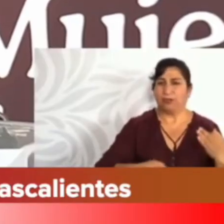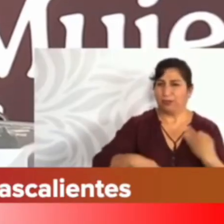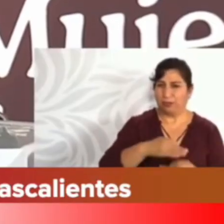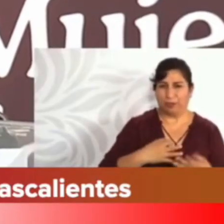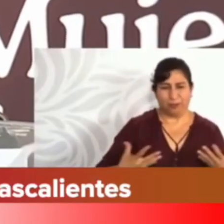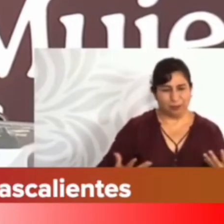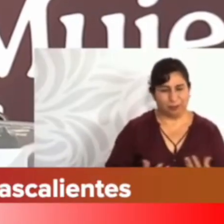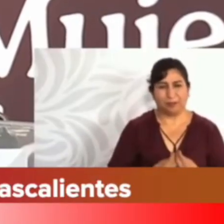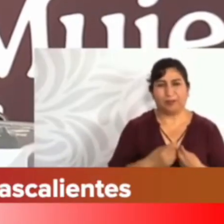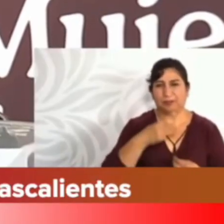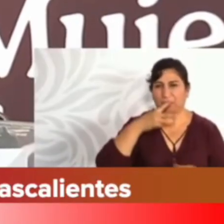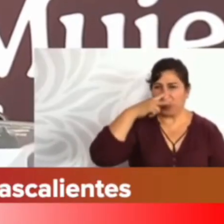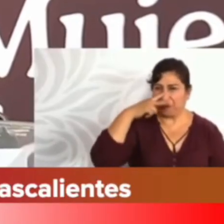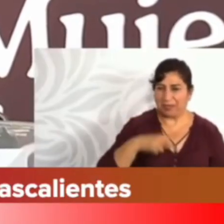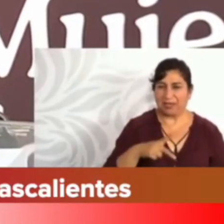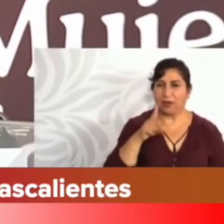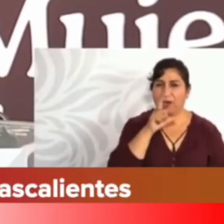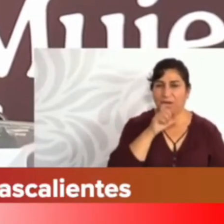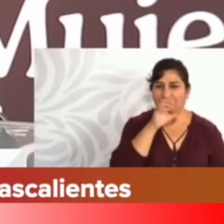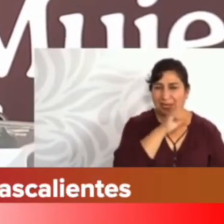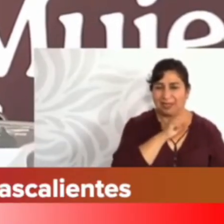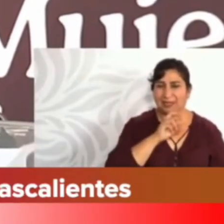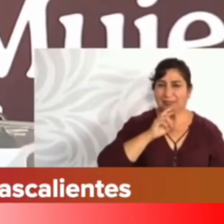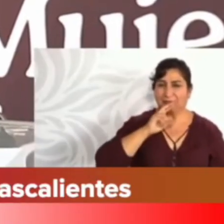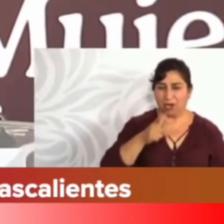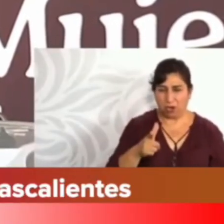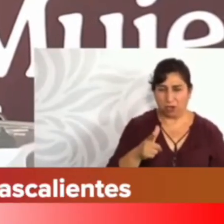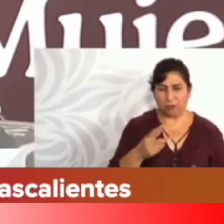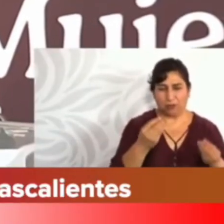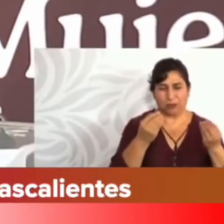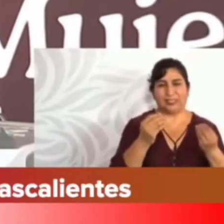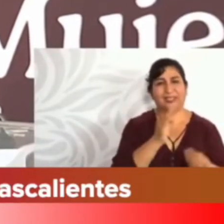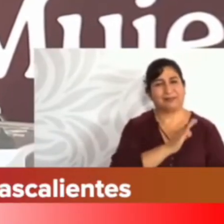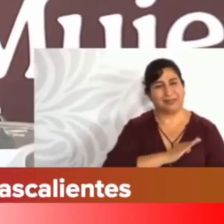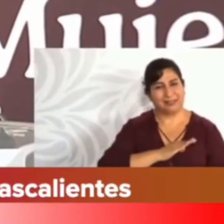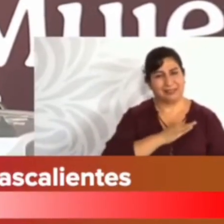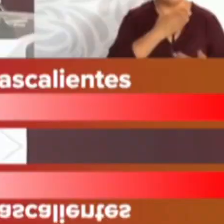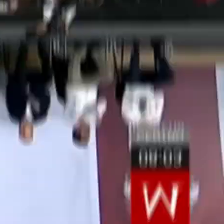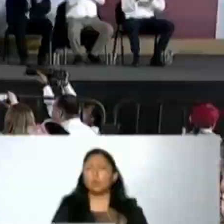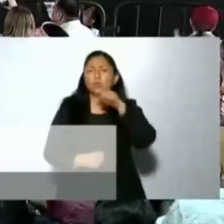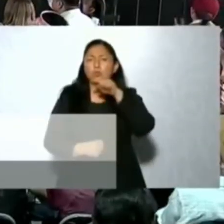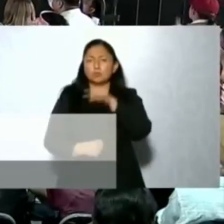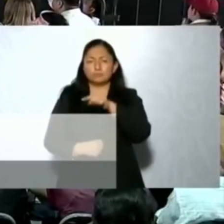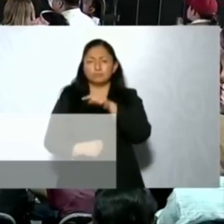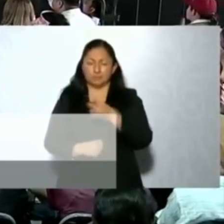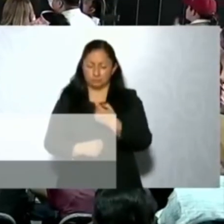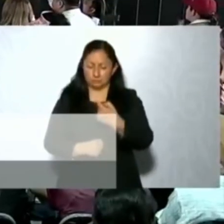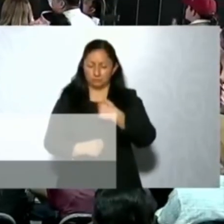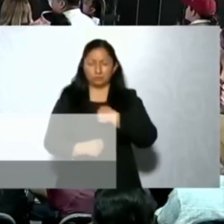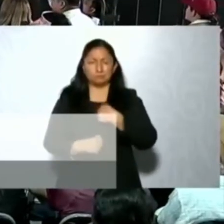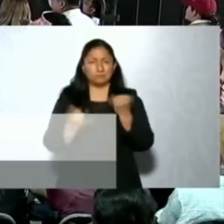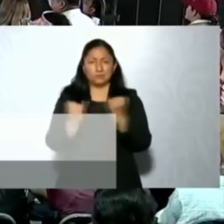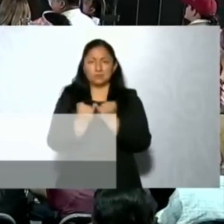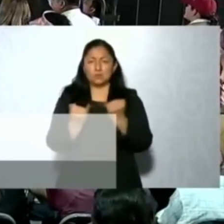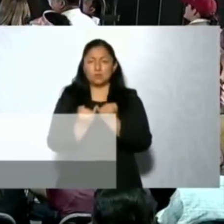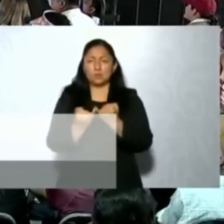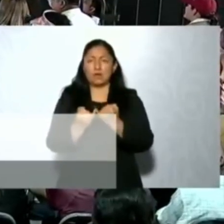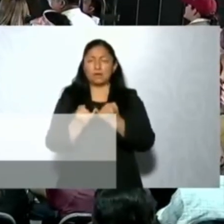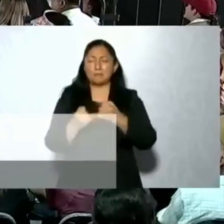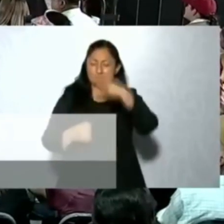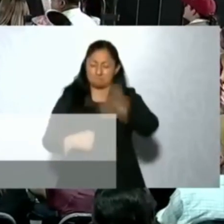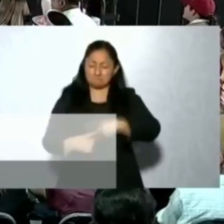un México y por un Aguascalientes mejor. Muchas felicidades, presidenta. Me siento